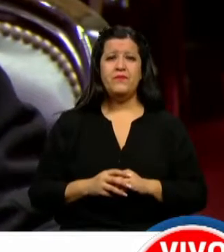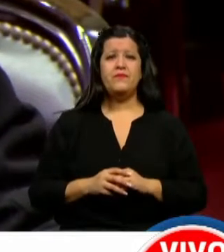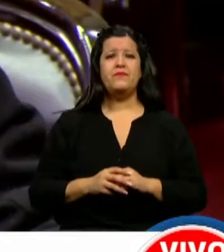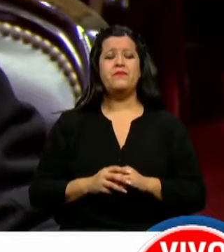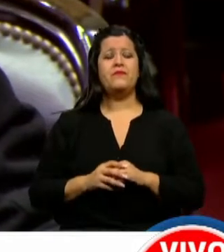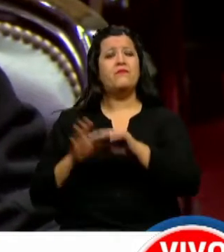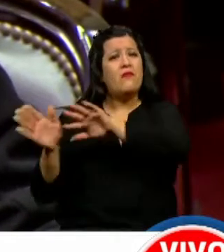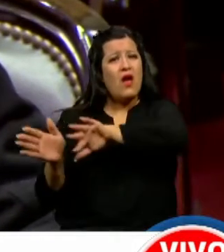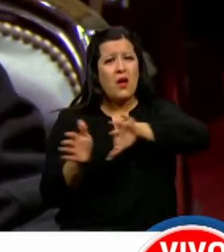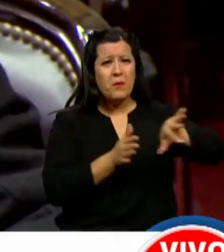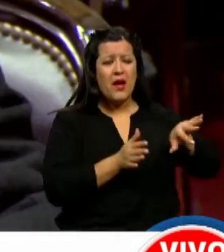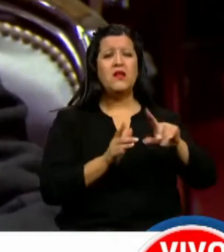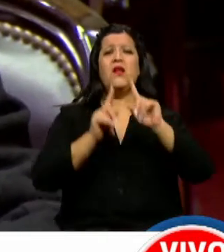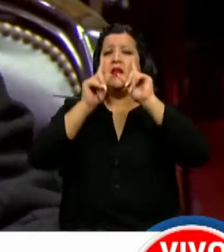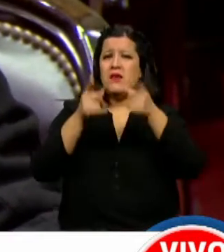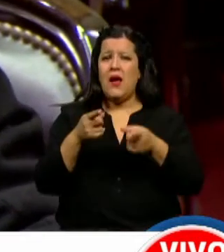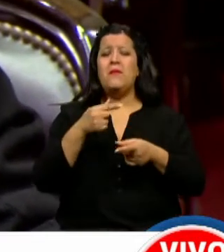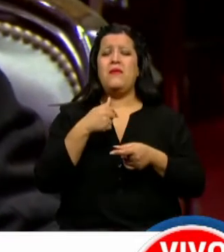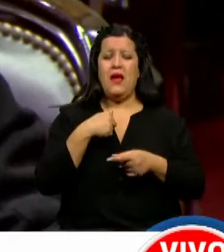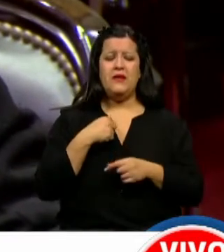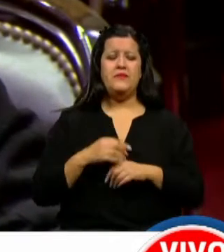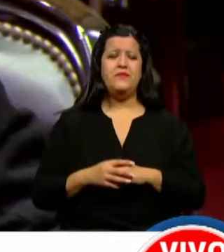otra parte, también